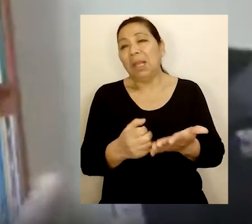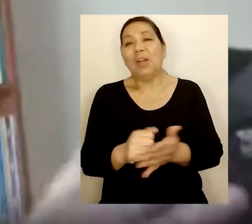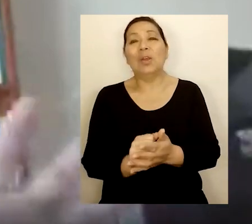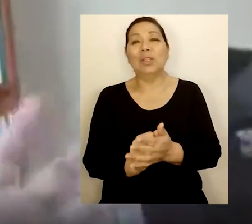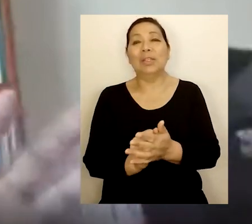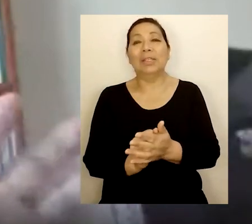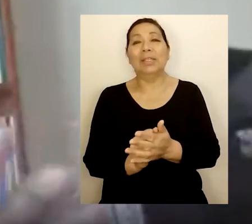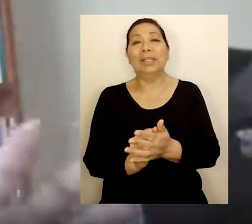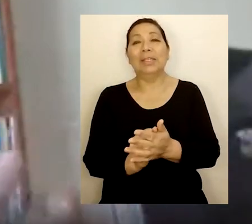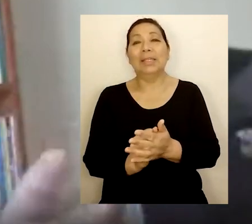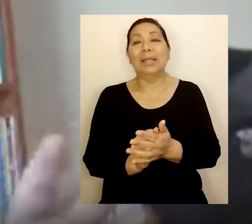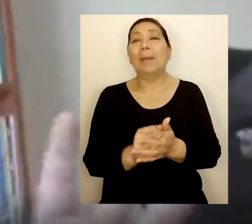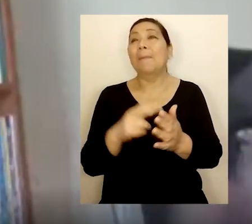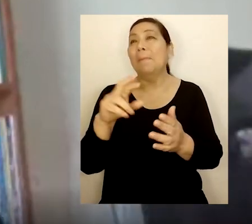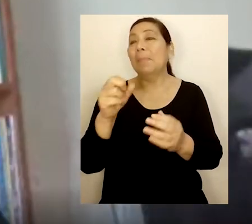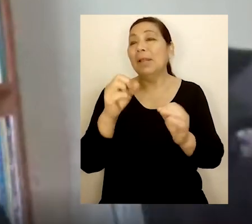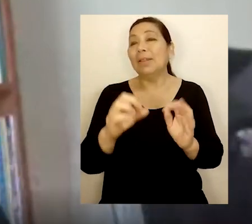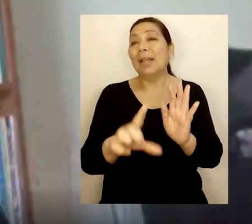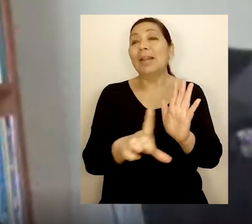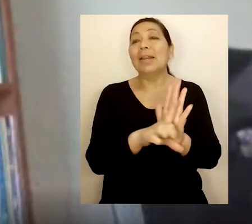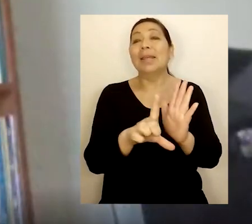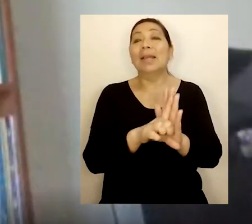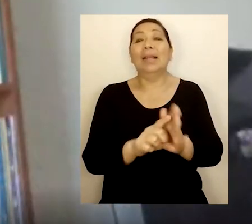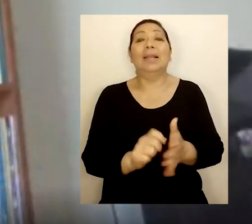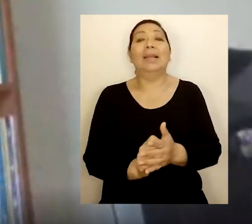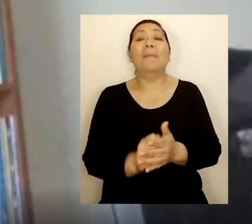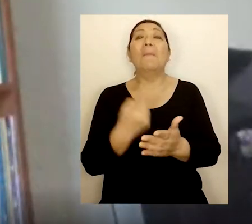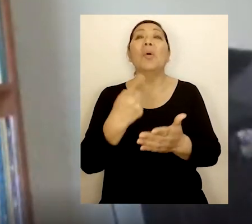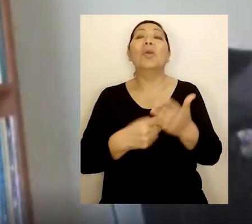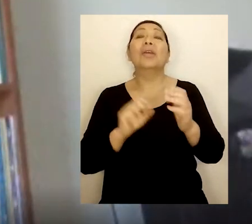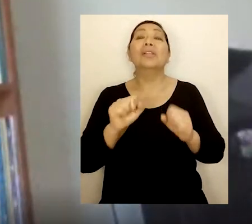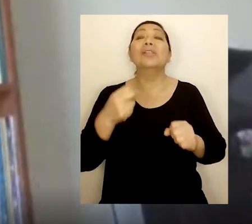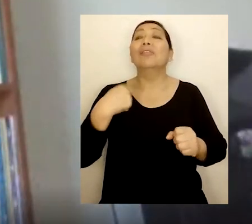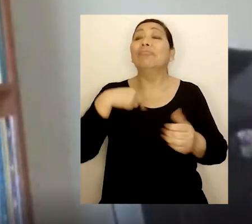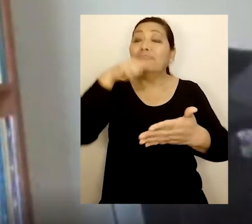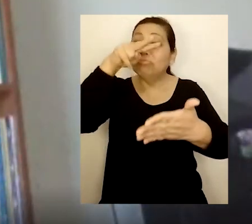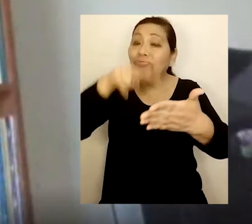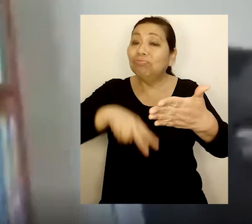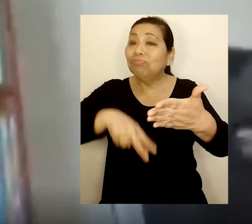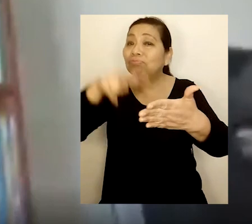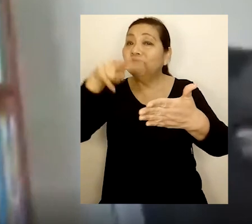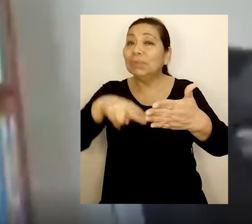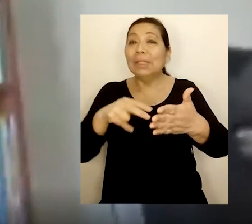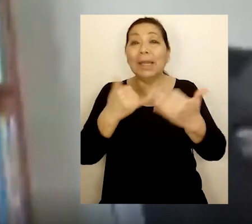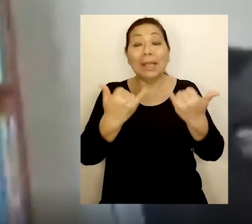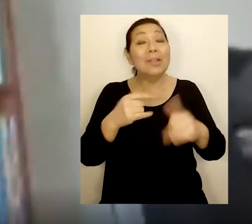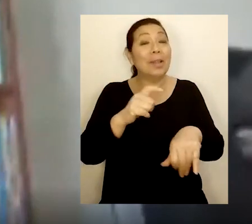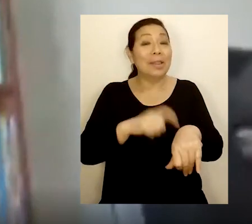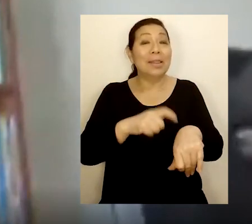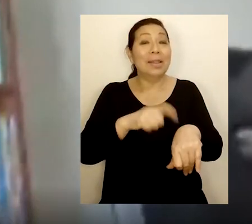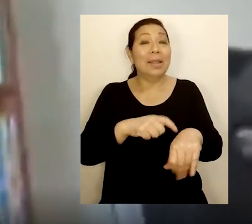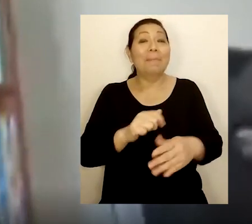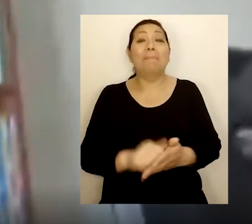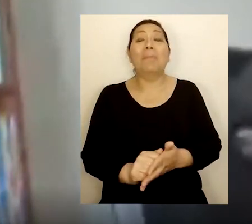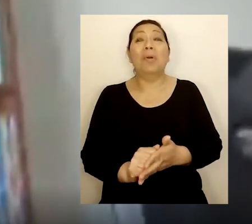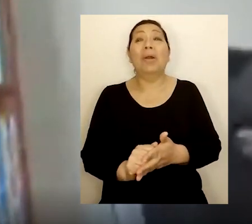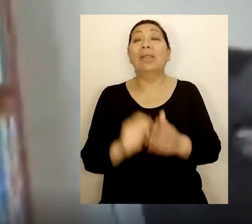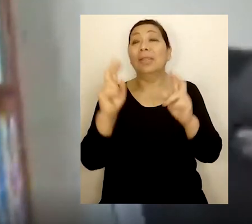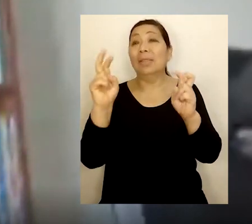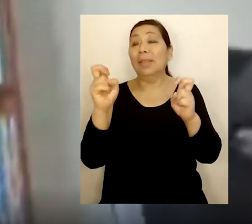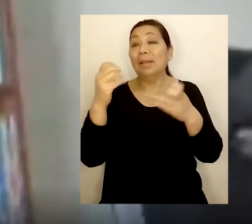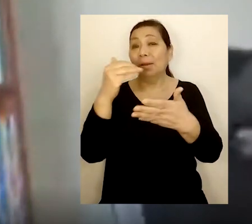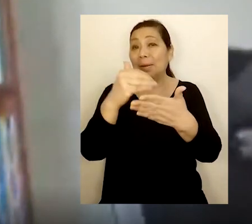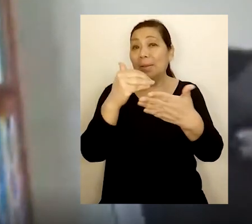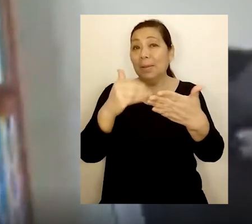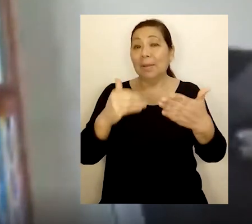respecto a la pena legal. ¿Por qué razones? Porque si nosotros revisamos, señores magistrados, en su momento el titular de la